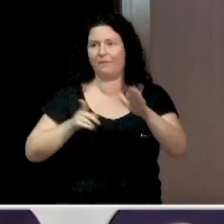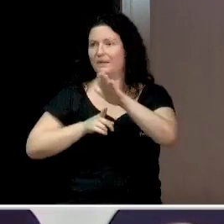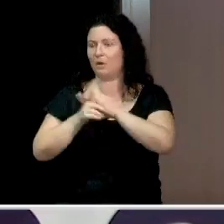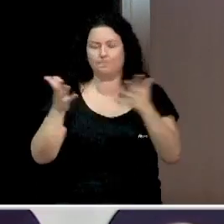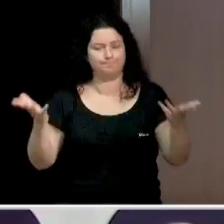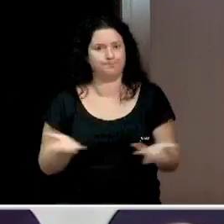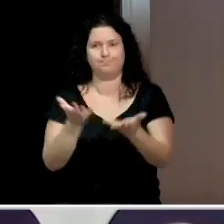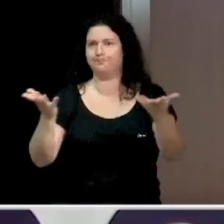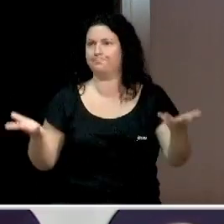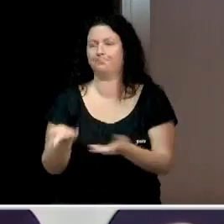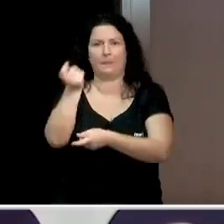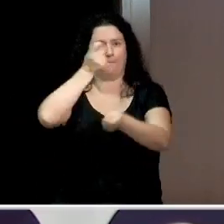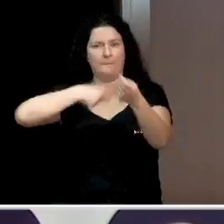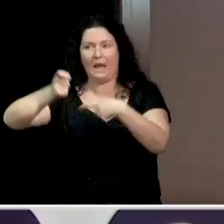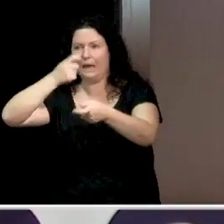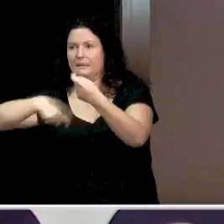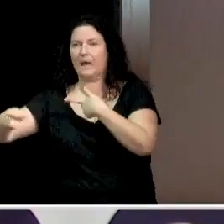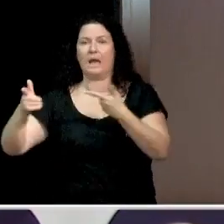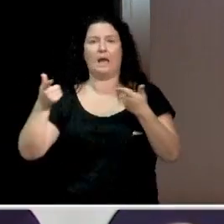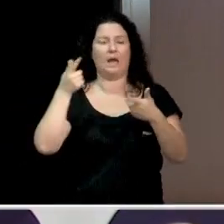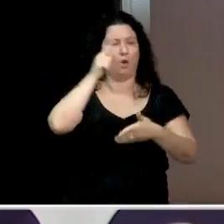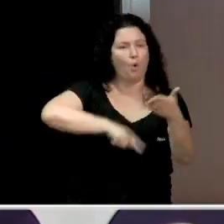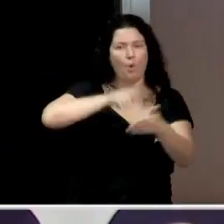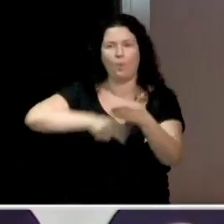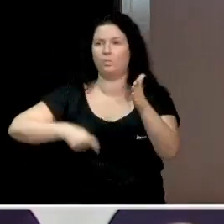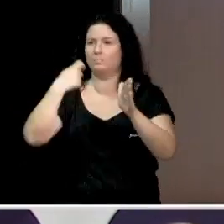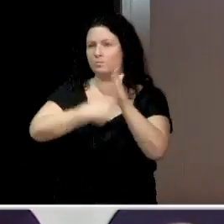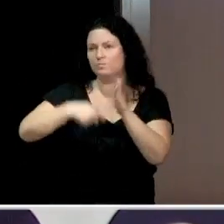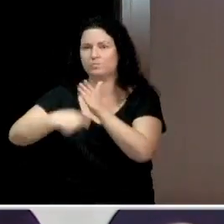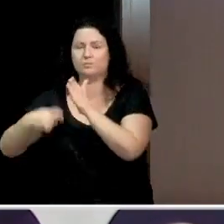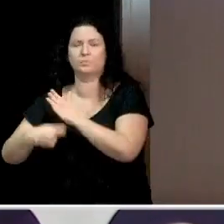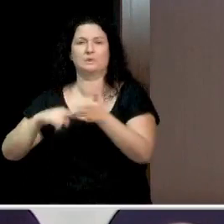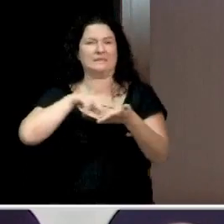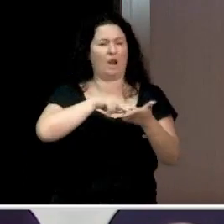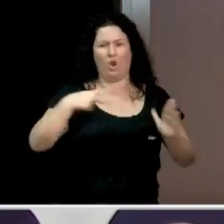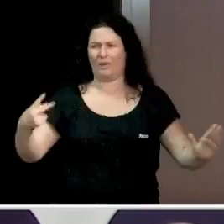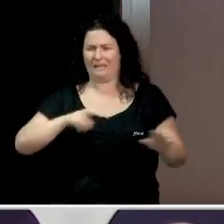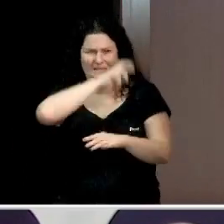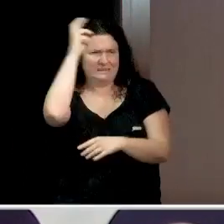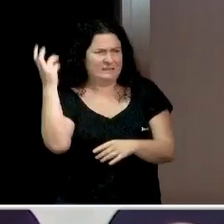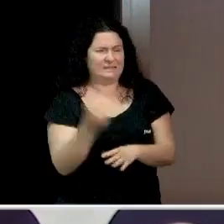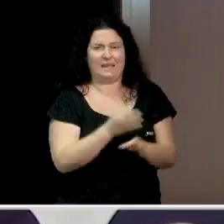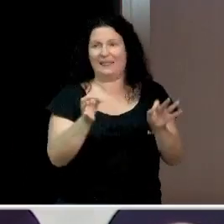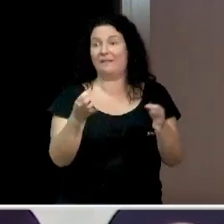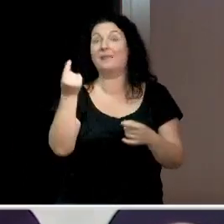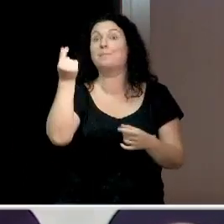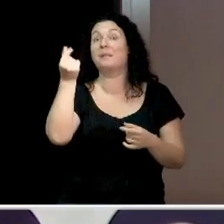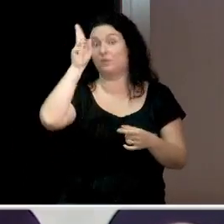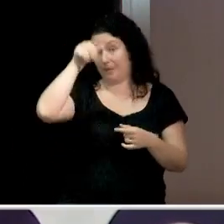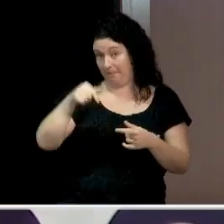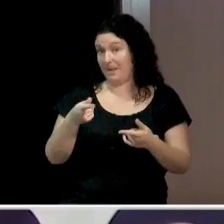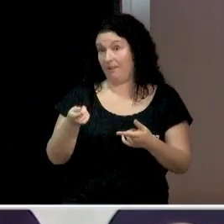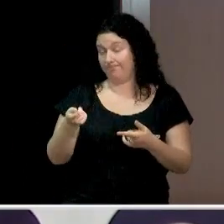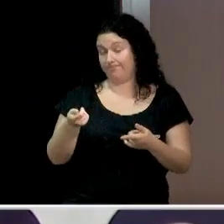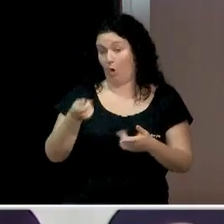desarrollo, la venta, el suministro de productos, servicios, tecnologías de todo tipo y además a precio accesible, que es lo